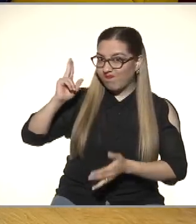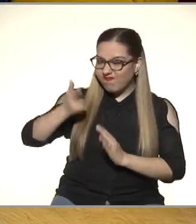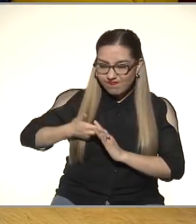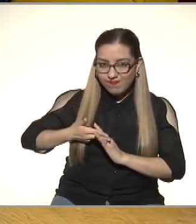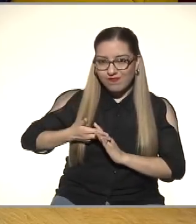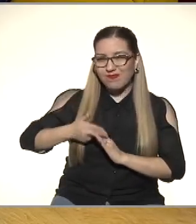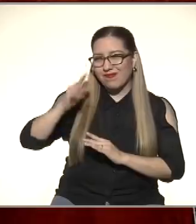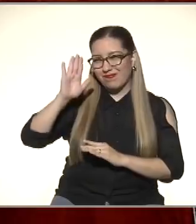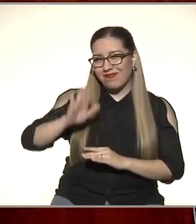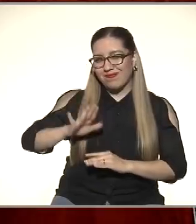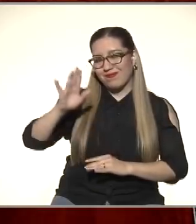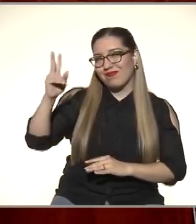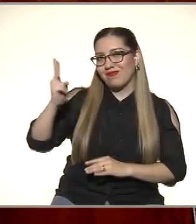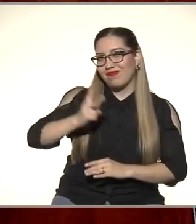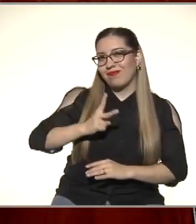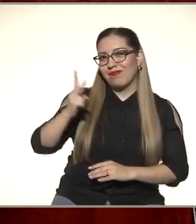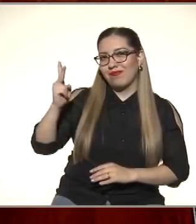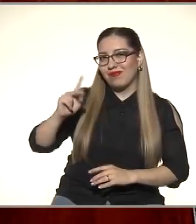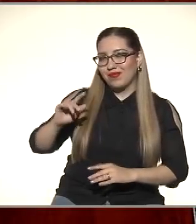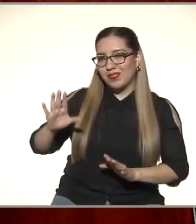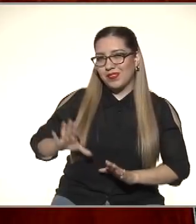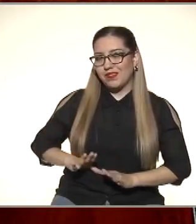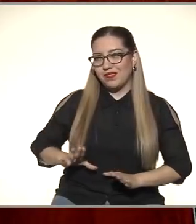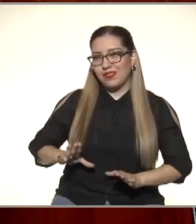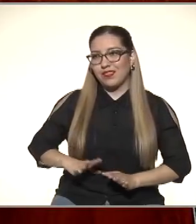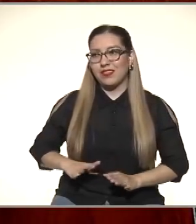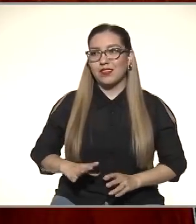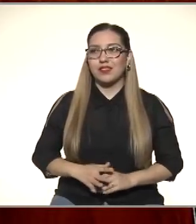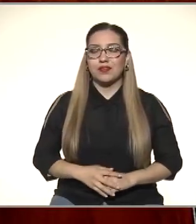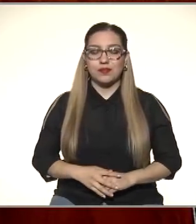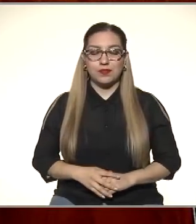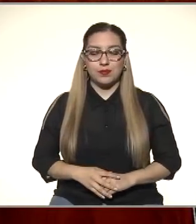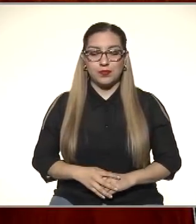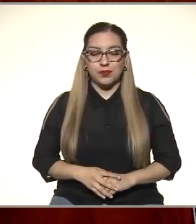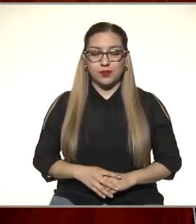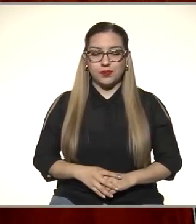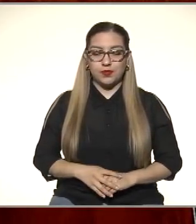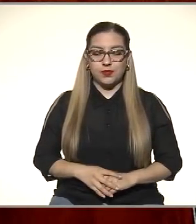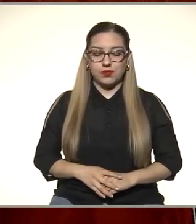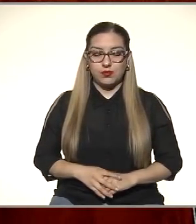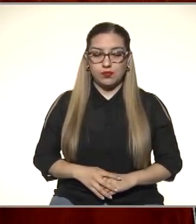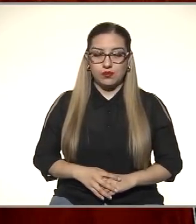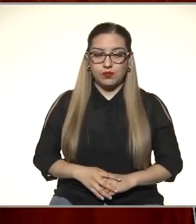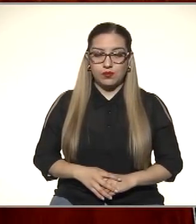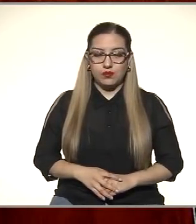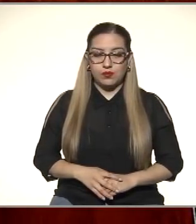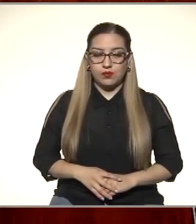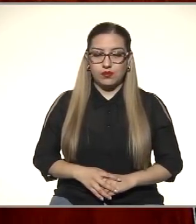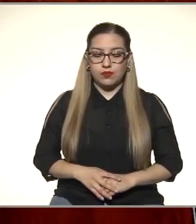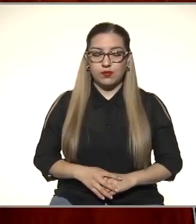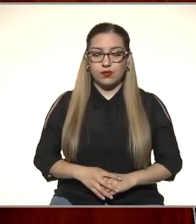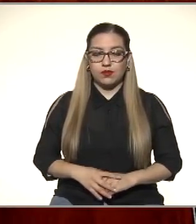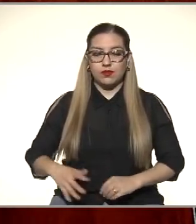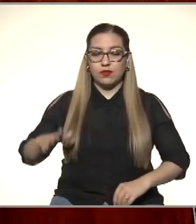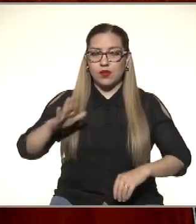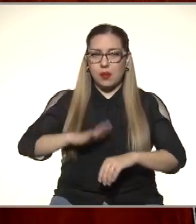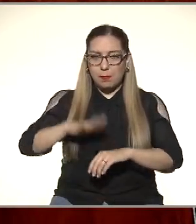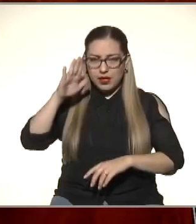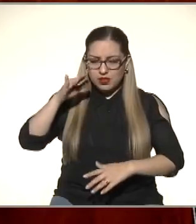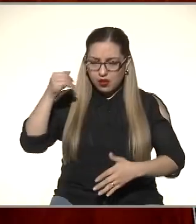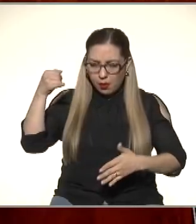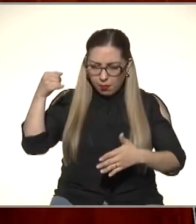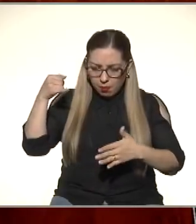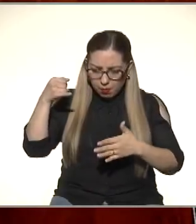Fuera de esas 5 palabras que es con lo que se termina todo diálogo entre las parejas, profundo, de significados, de